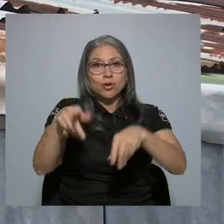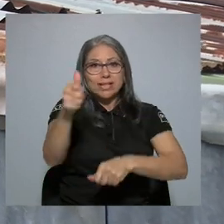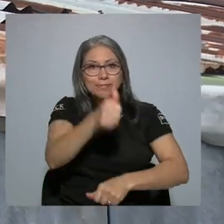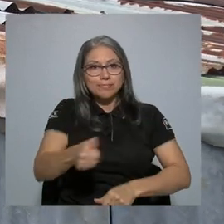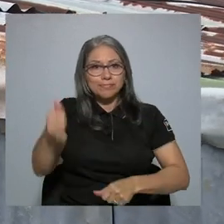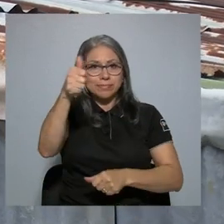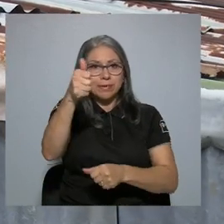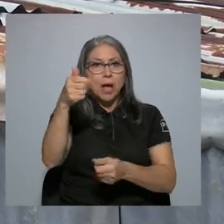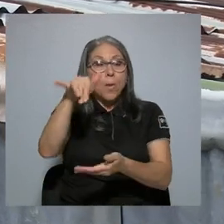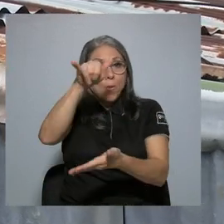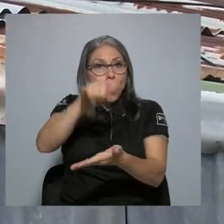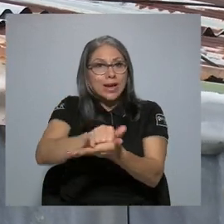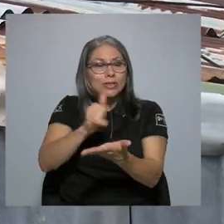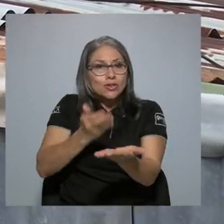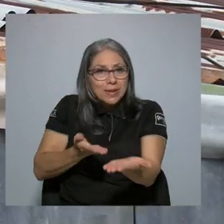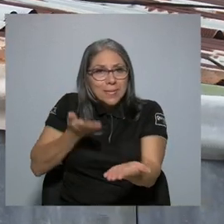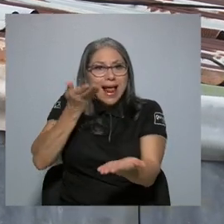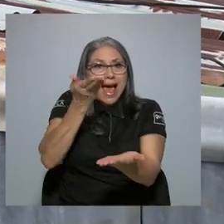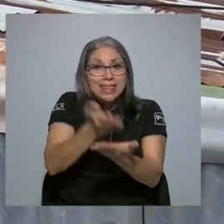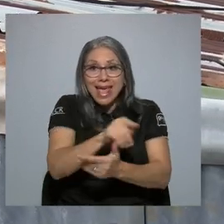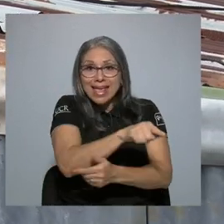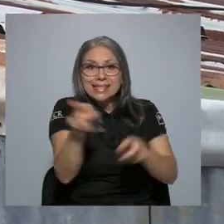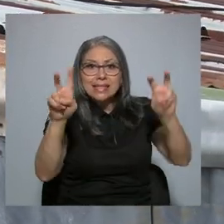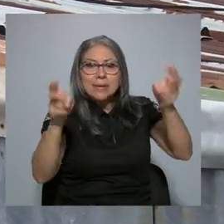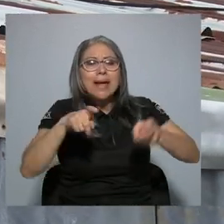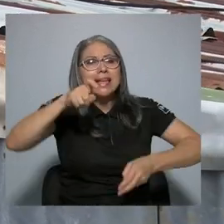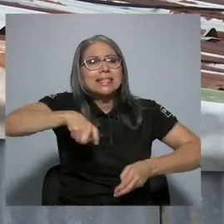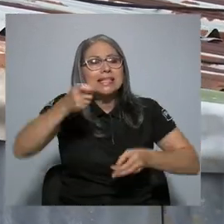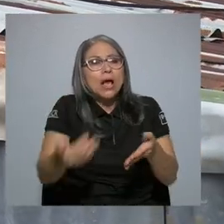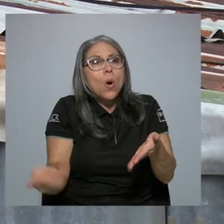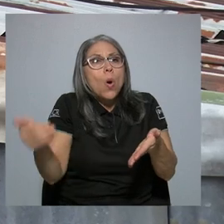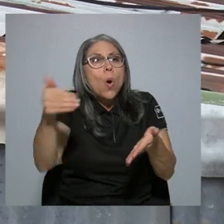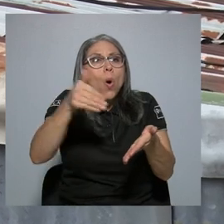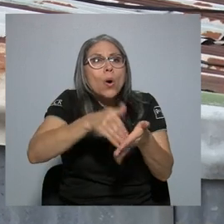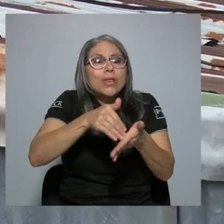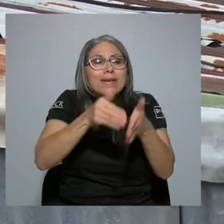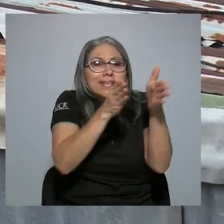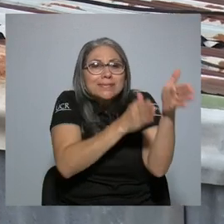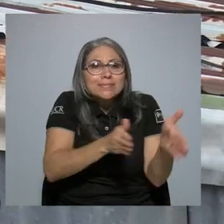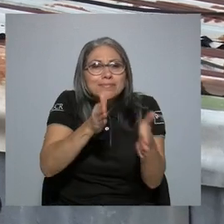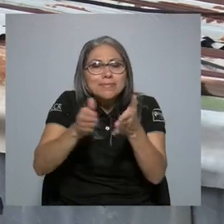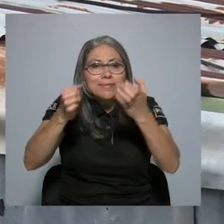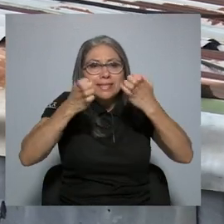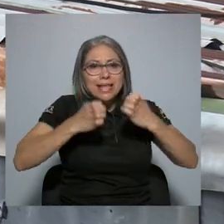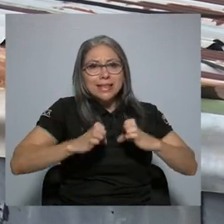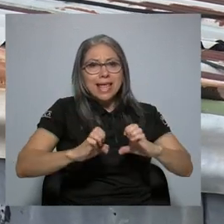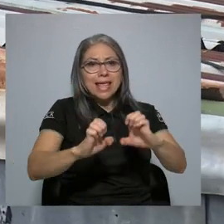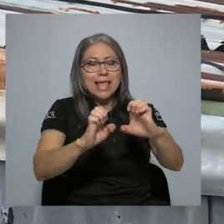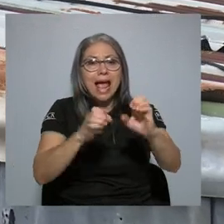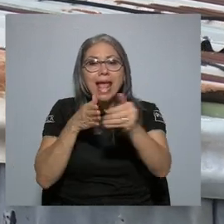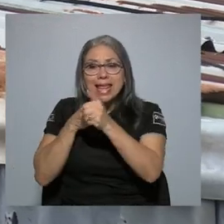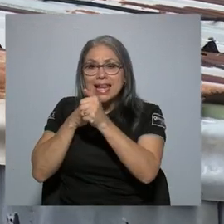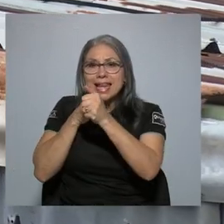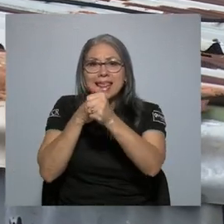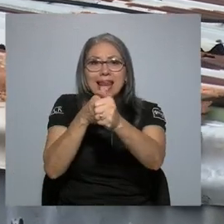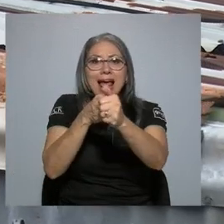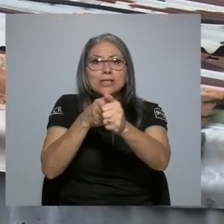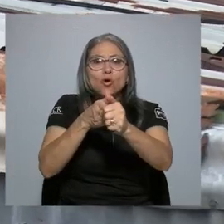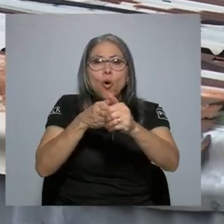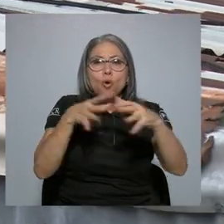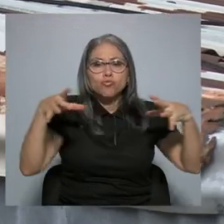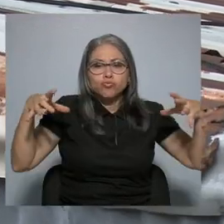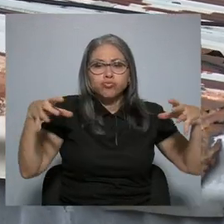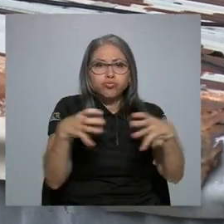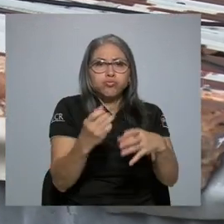se plantea que el sector necesita una reestructuración estratégica y un liderazgo unificado para